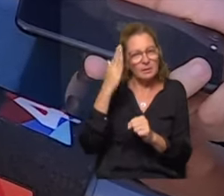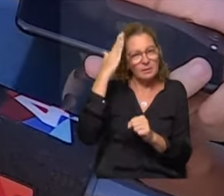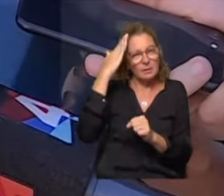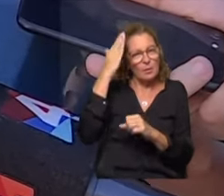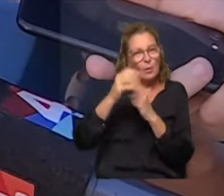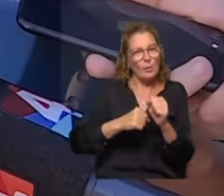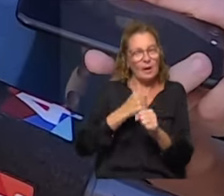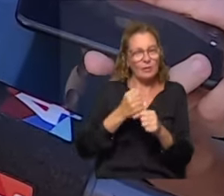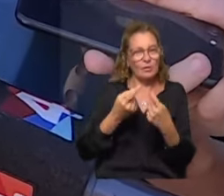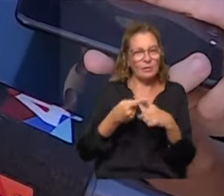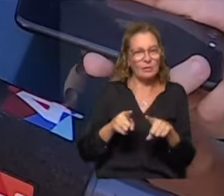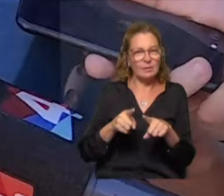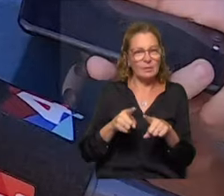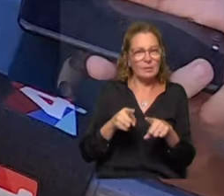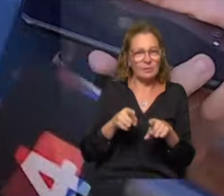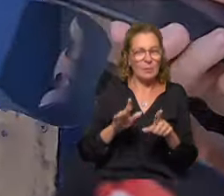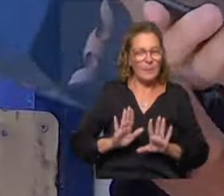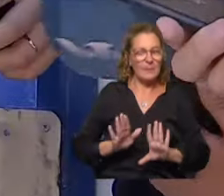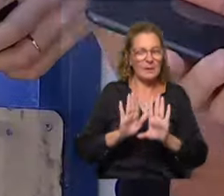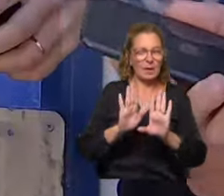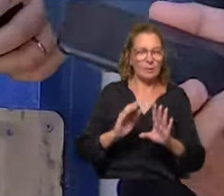año particular y vamos a estar prontos para eso.